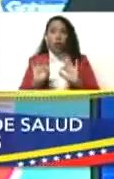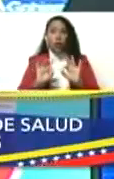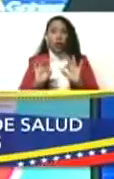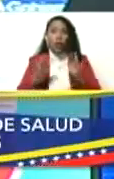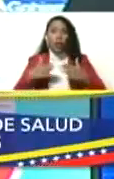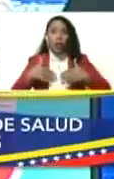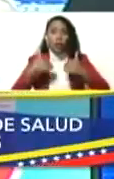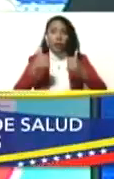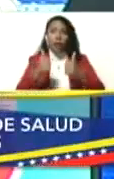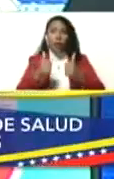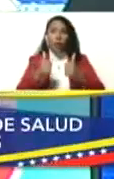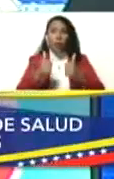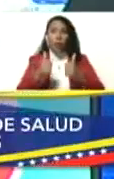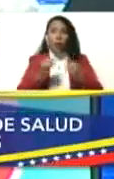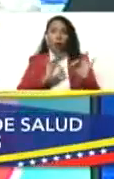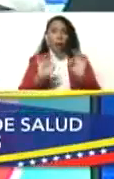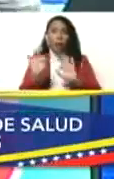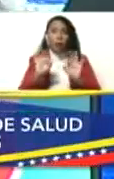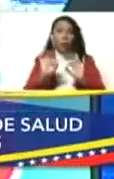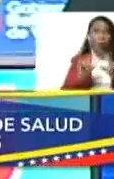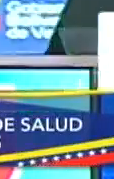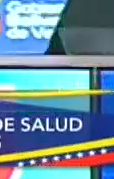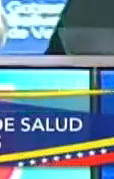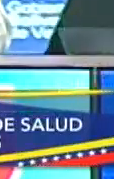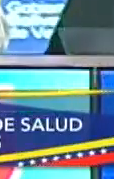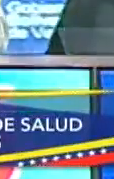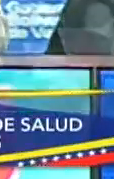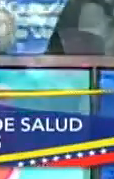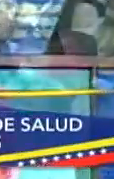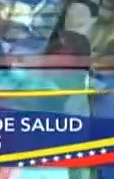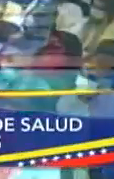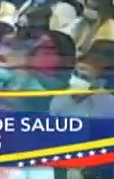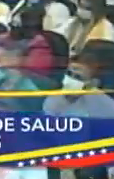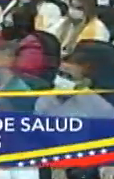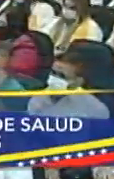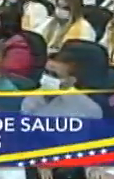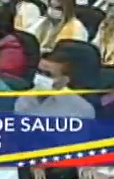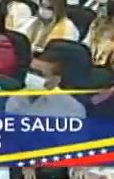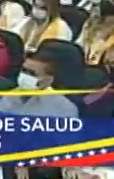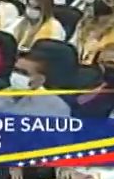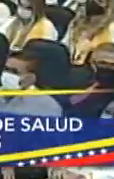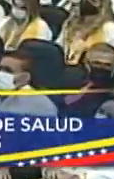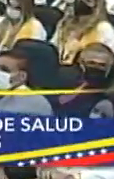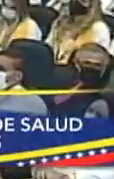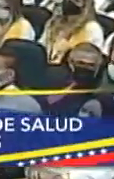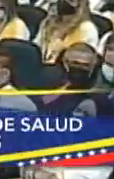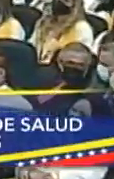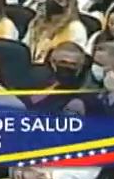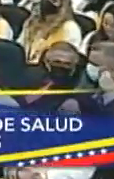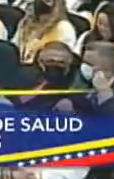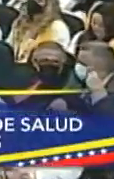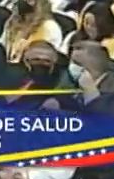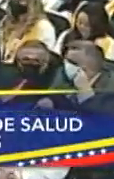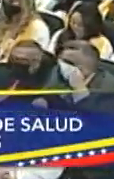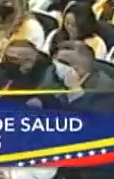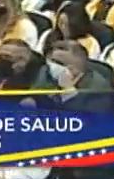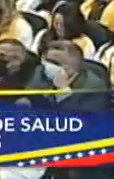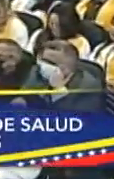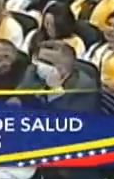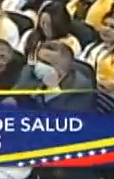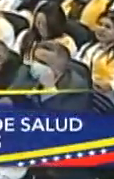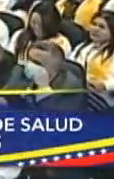salud, la preparación de especialistas de la salud, y que esos profesionales de la salud y esos especialistas de la